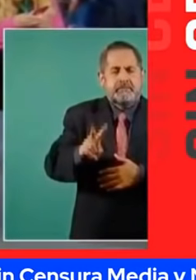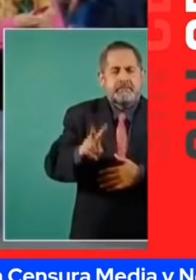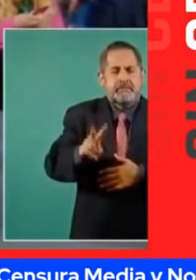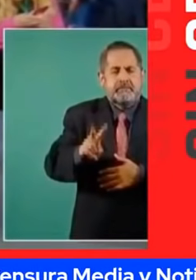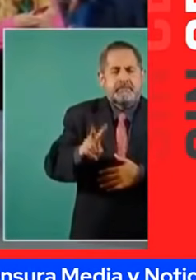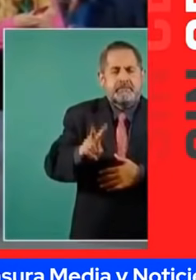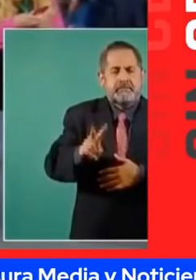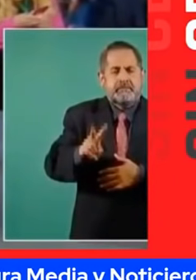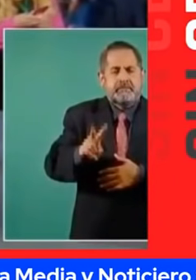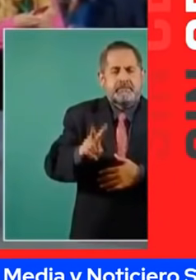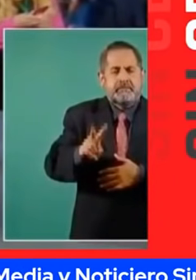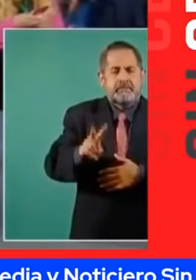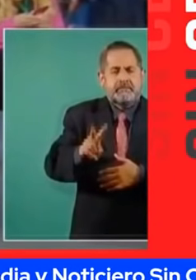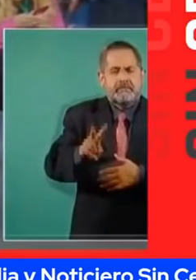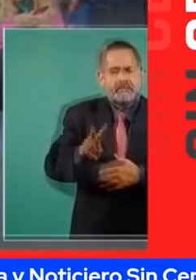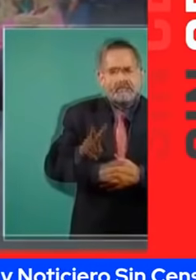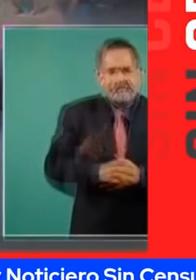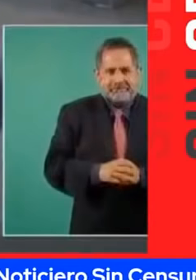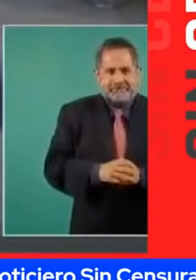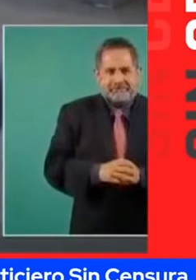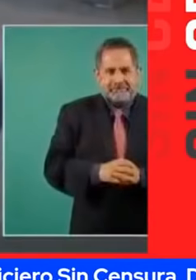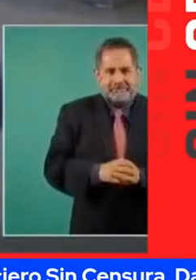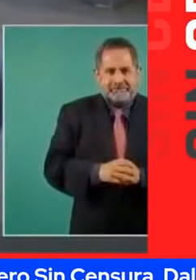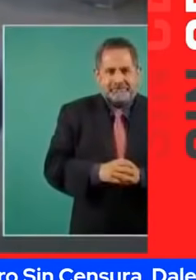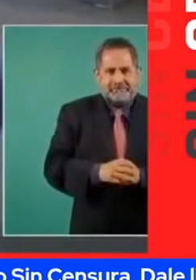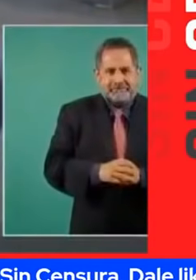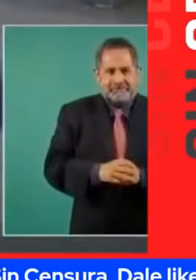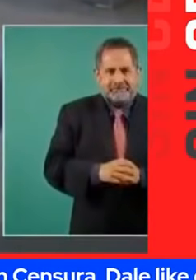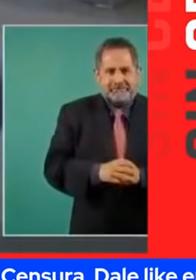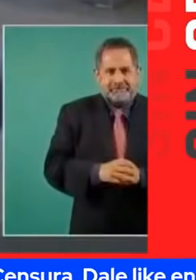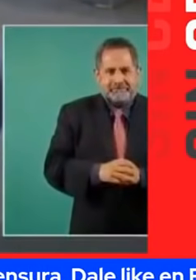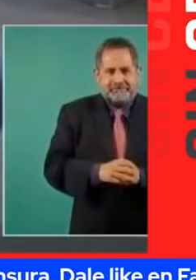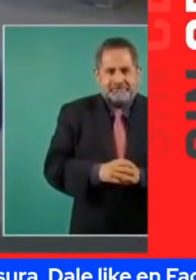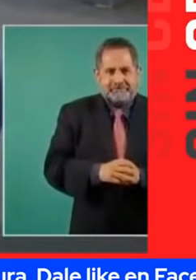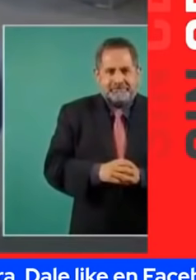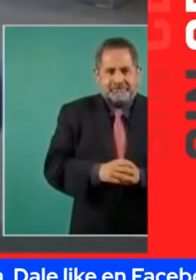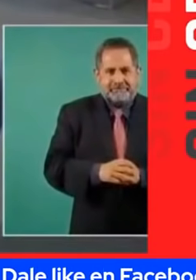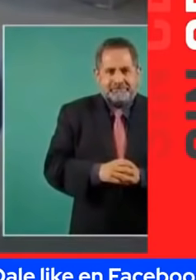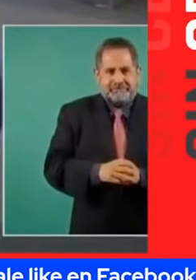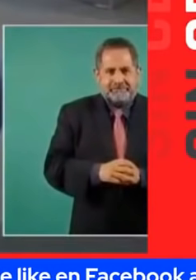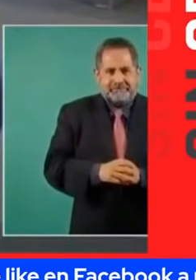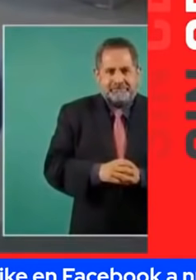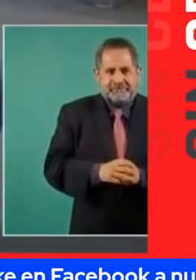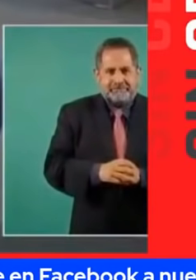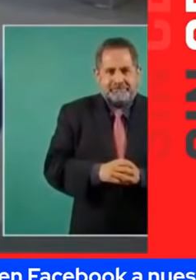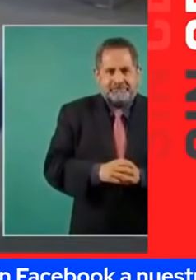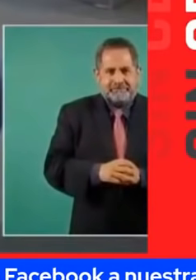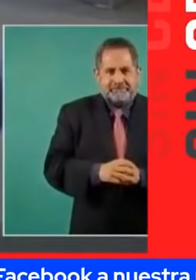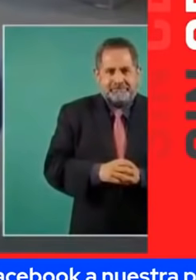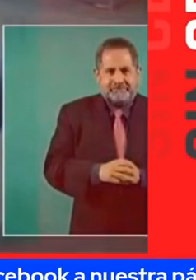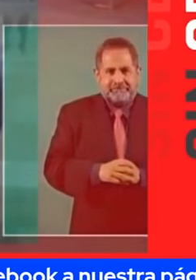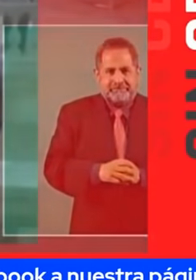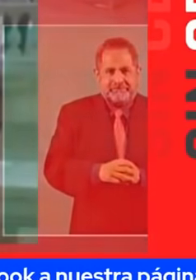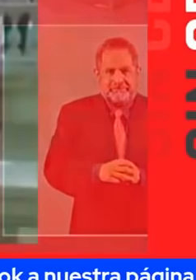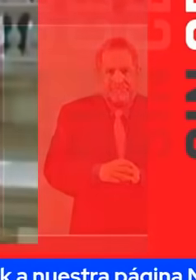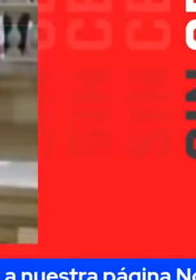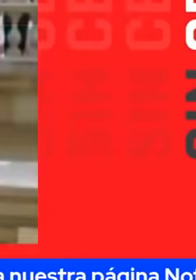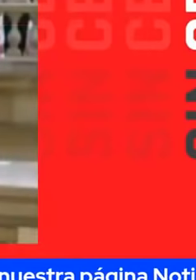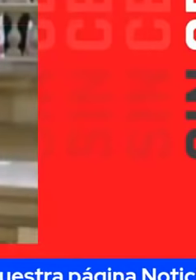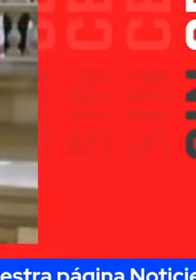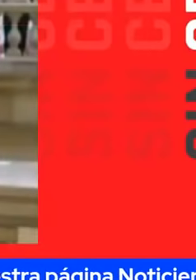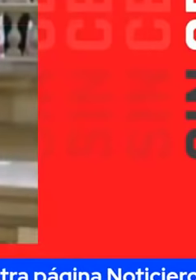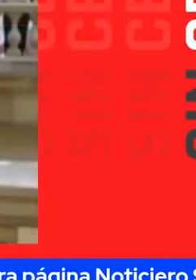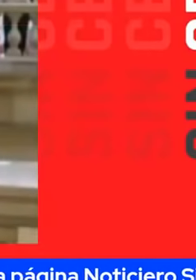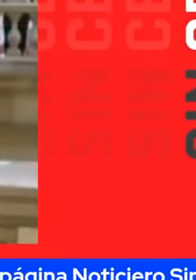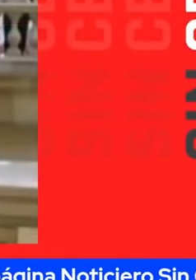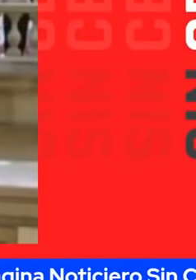falta de debate público. En los espacios de discusión pública, de política, de análisis, en especial de aquellos